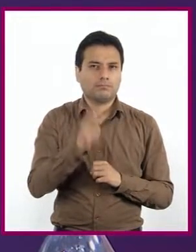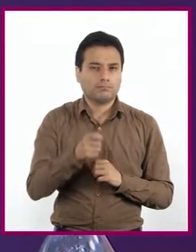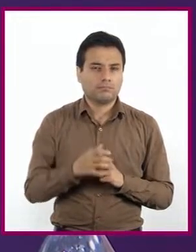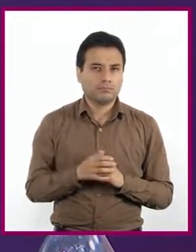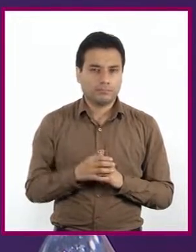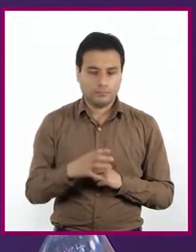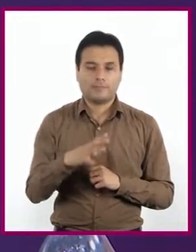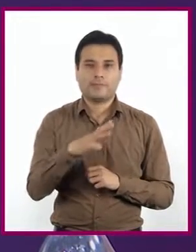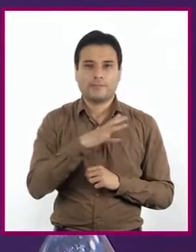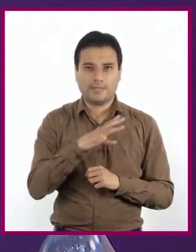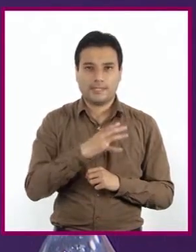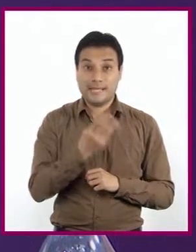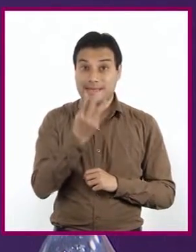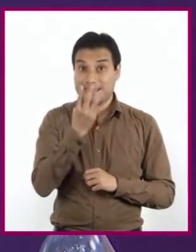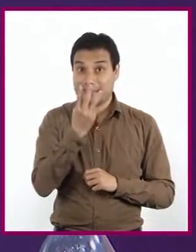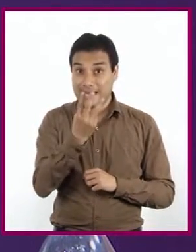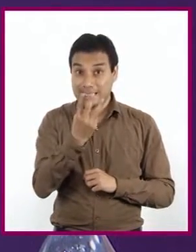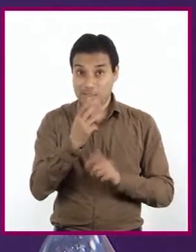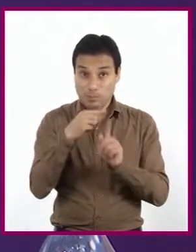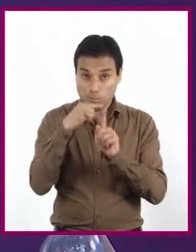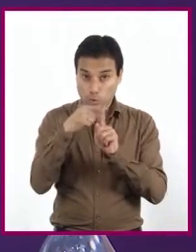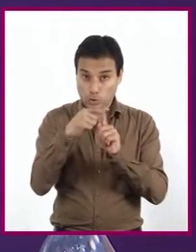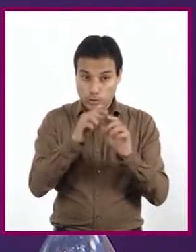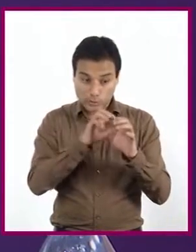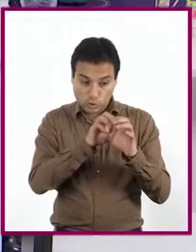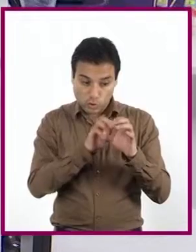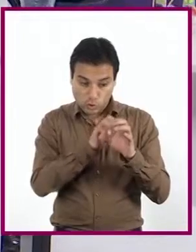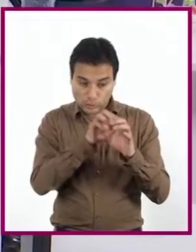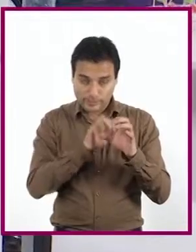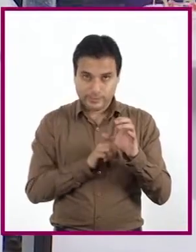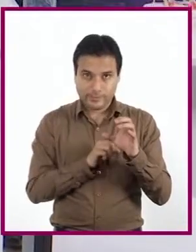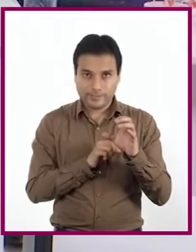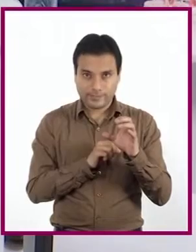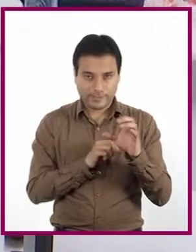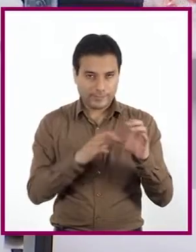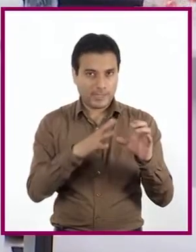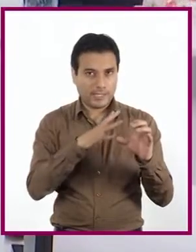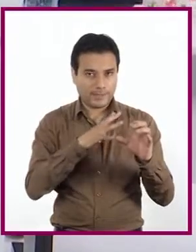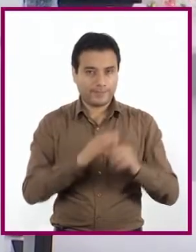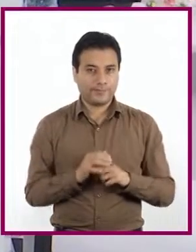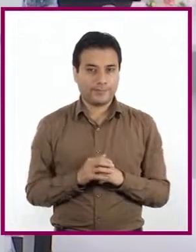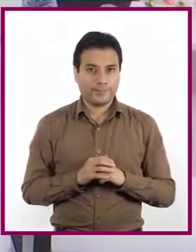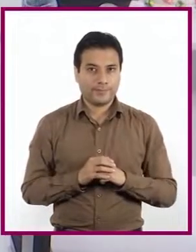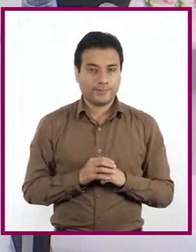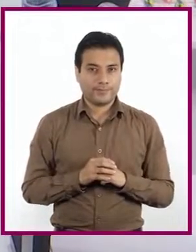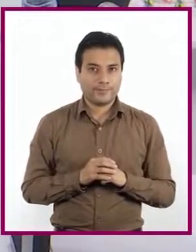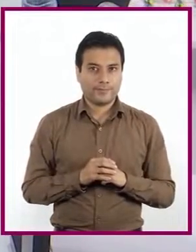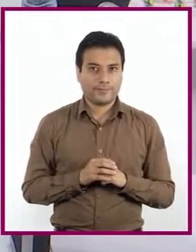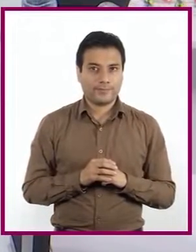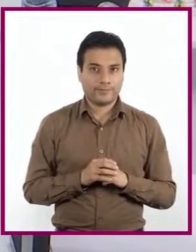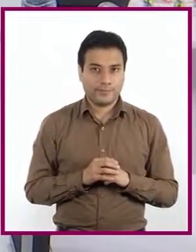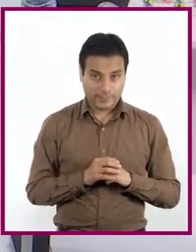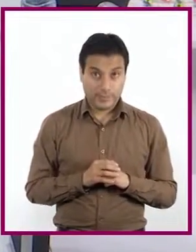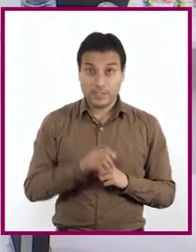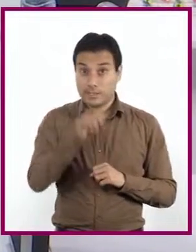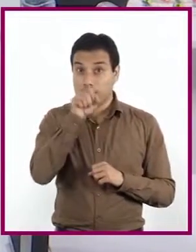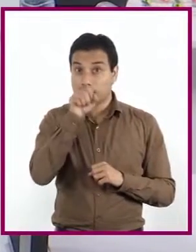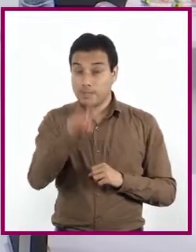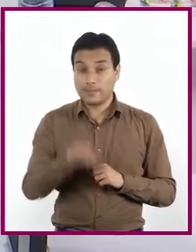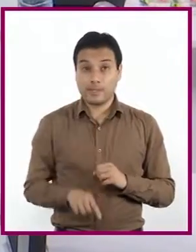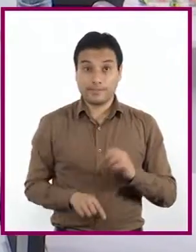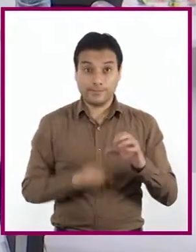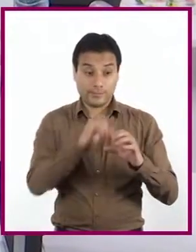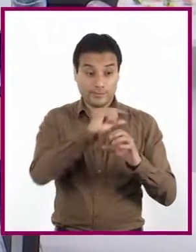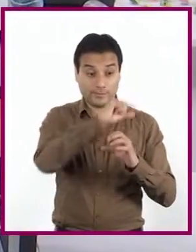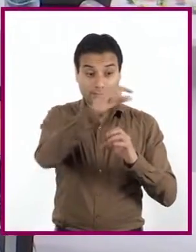3 protones con carga positiva en el núcleo del átomo. Además, girando alrededor del núcleo se